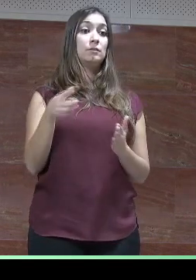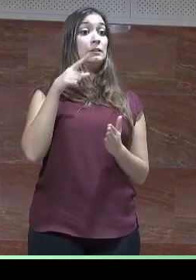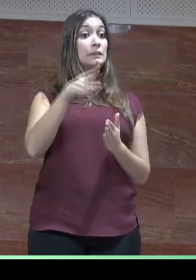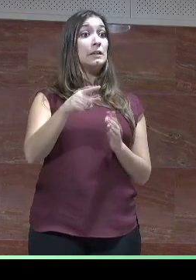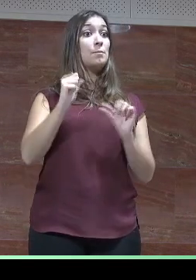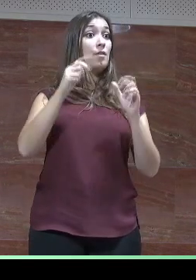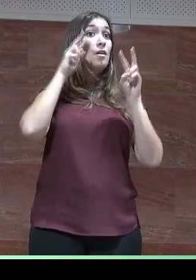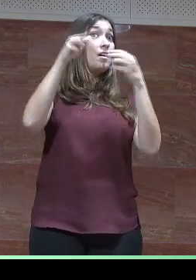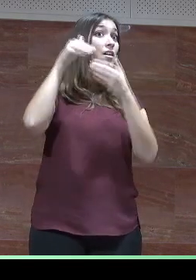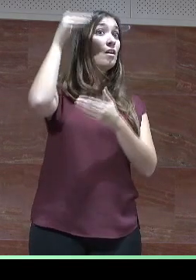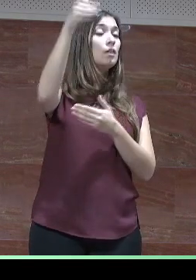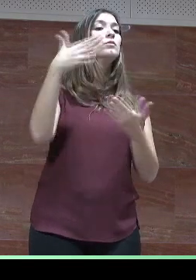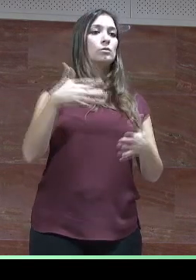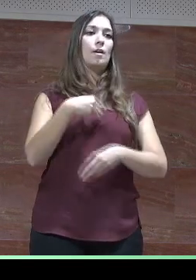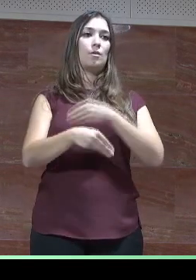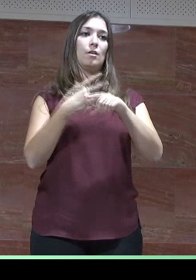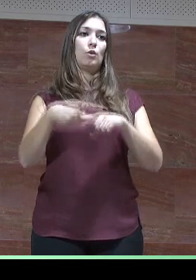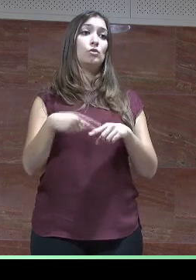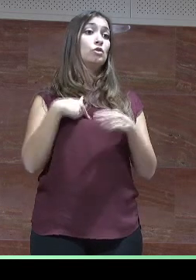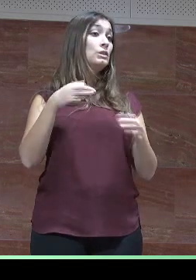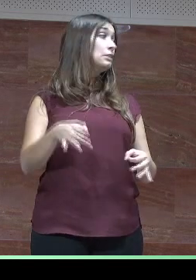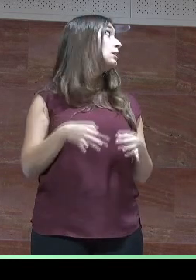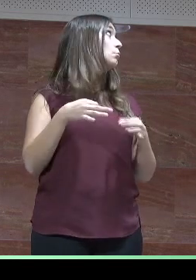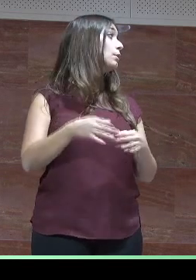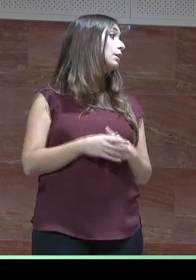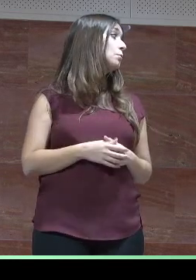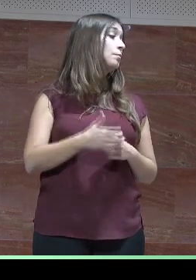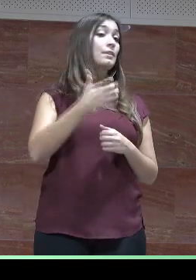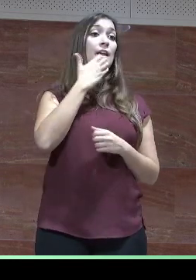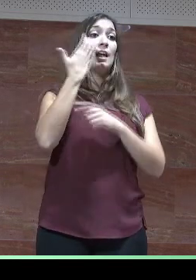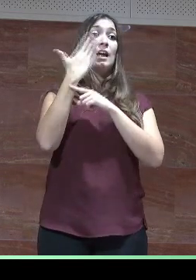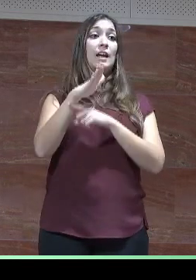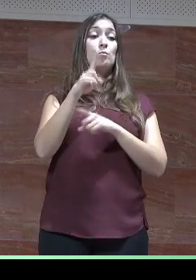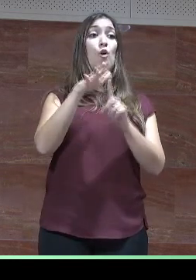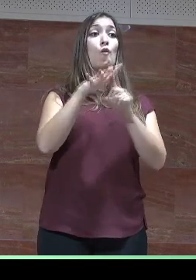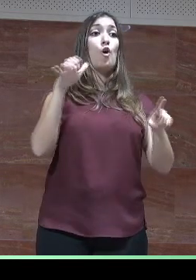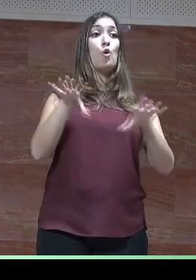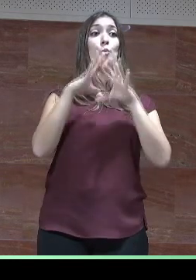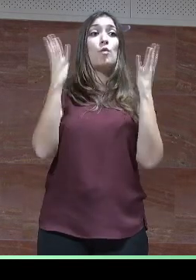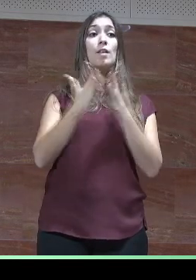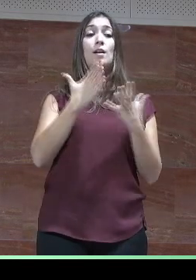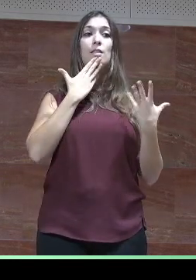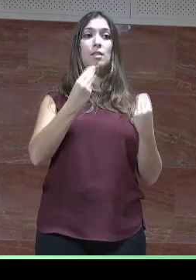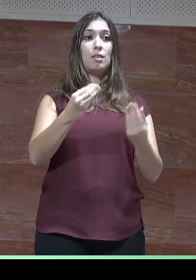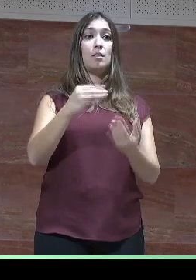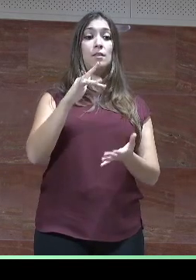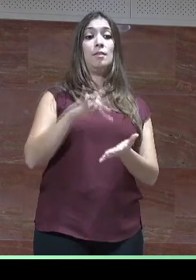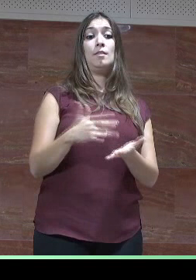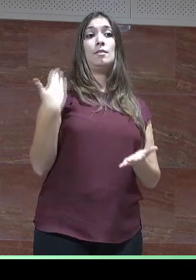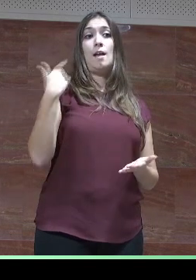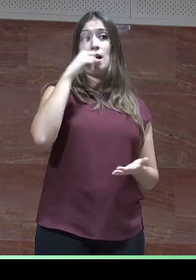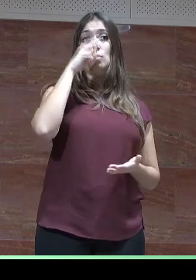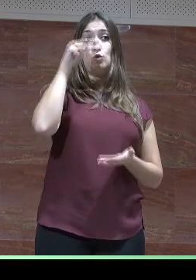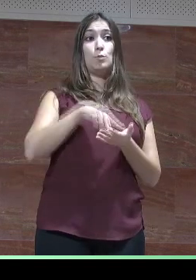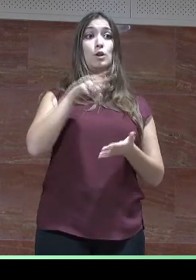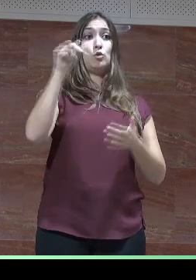clave podremos después actuar. Yo aquí siempre pongo el ejemplo del Foro Mundial del Envejecimiento que se celebró en el